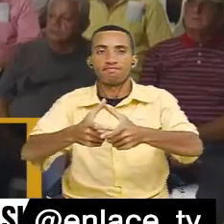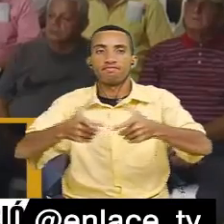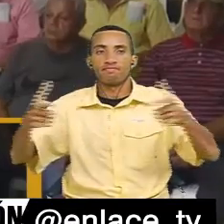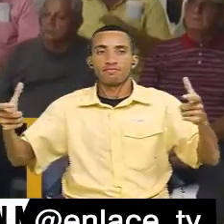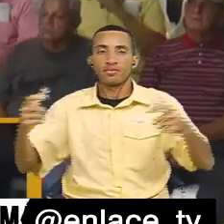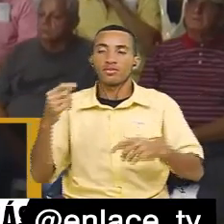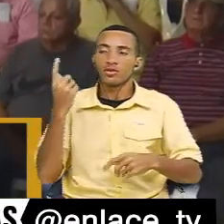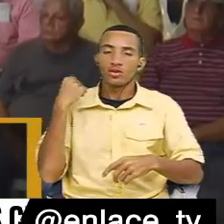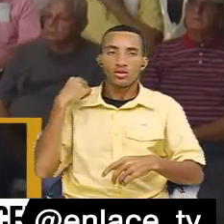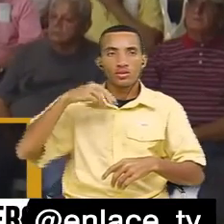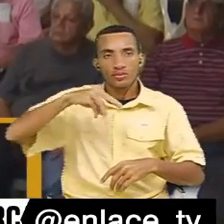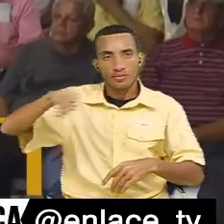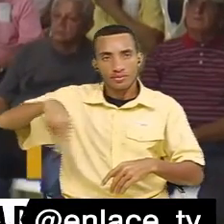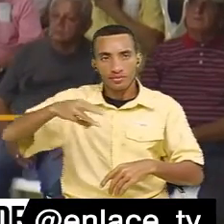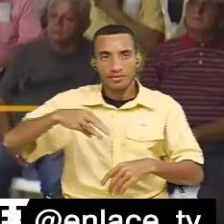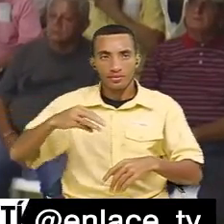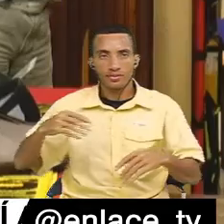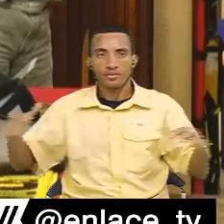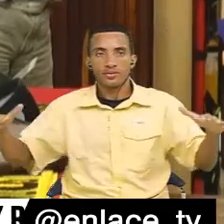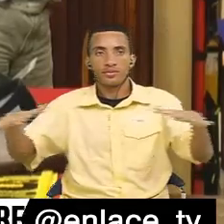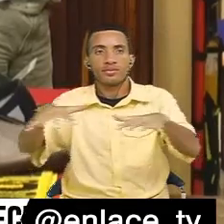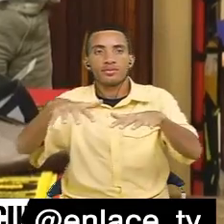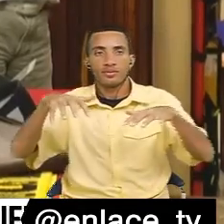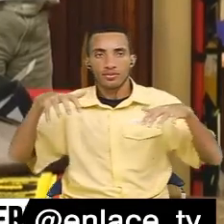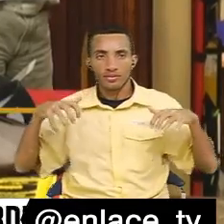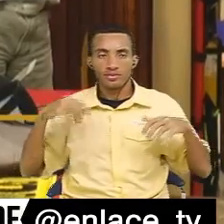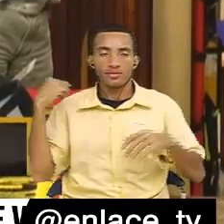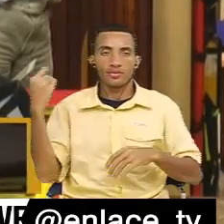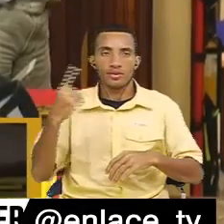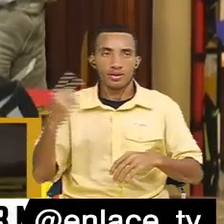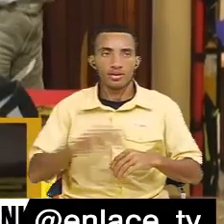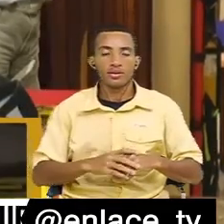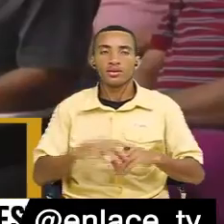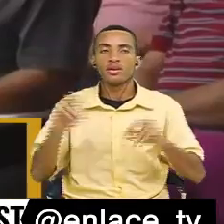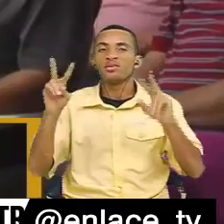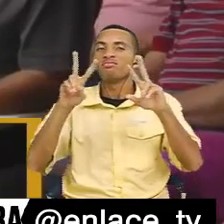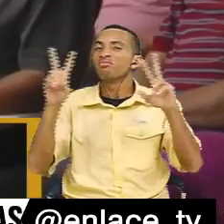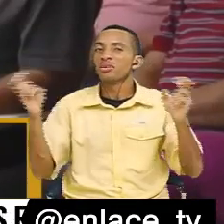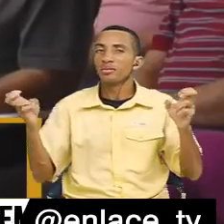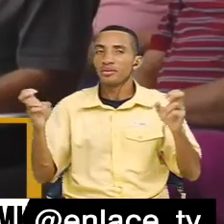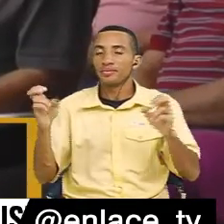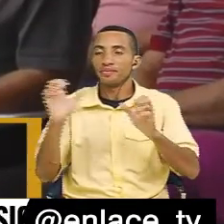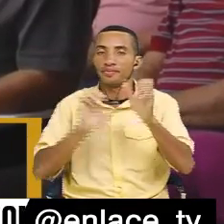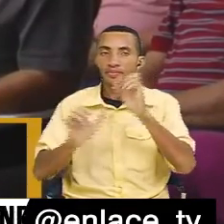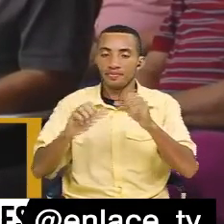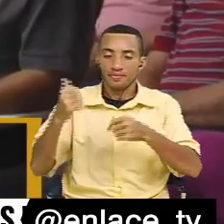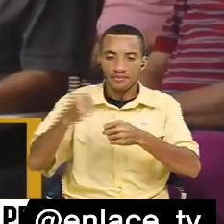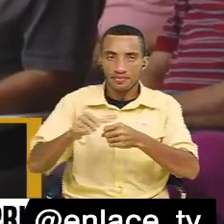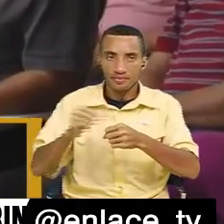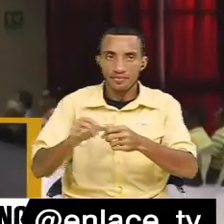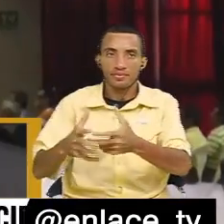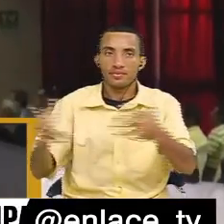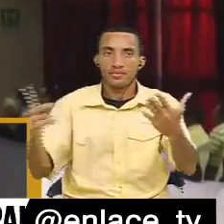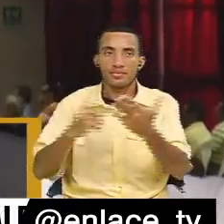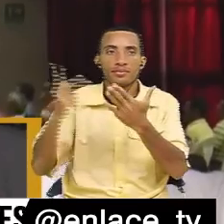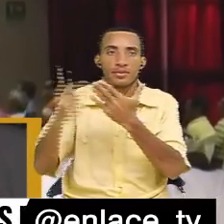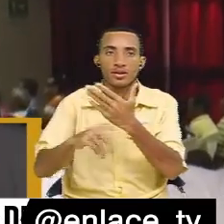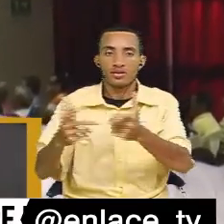miércoles la Asamblea General de la Unión Sindical de la USO, donde los temas centrales fueron la defensa de Ecopetrol y el sistema de salud de la compañía petrolera.